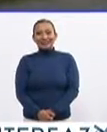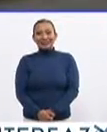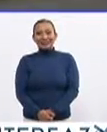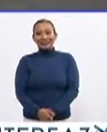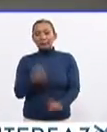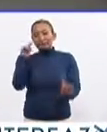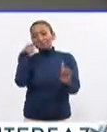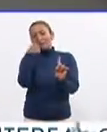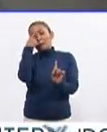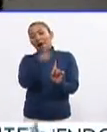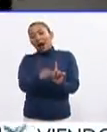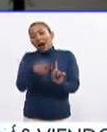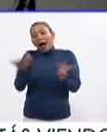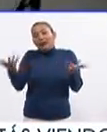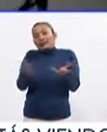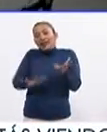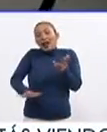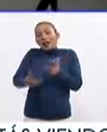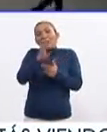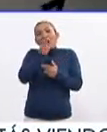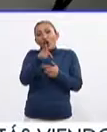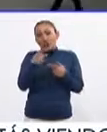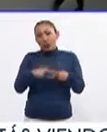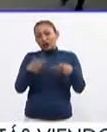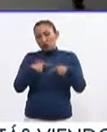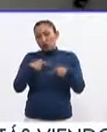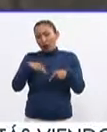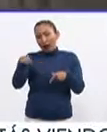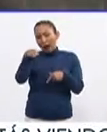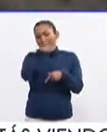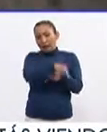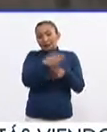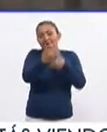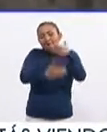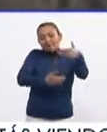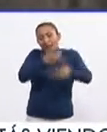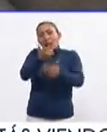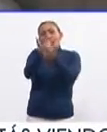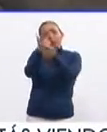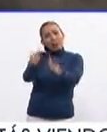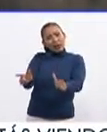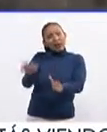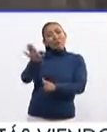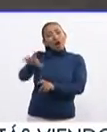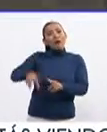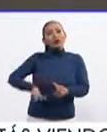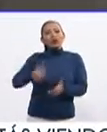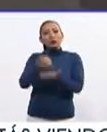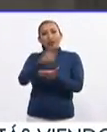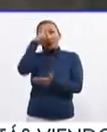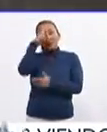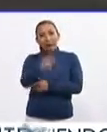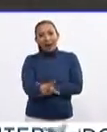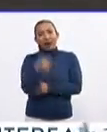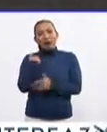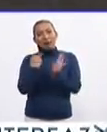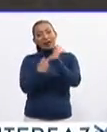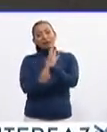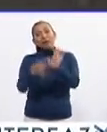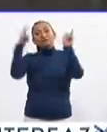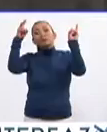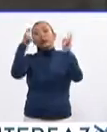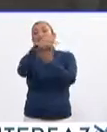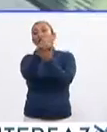Con el propósito de construir una mejor sociedad a partir del desarrollo y la libertad, el gobierno de la Ciudad de México presentó